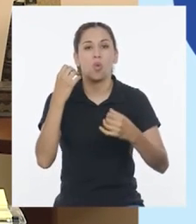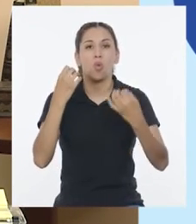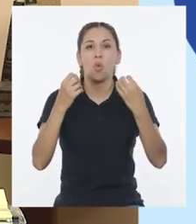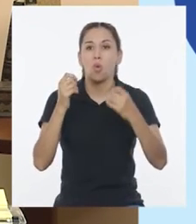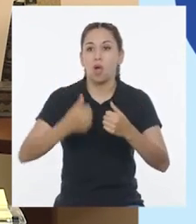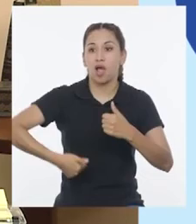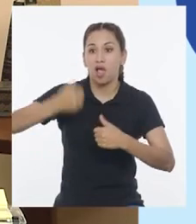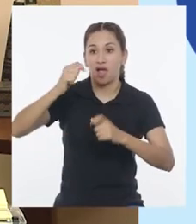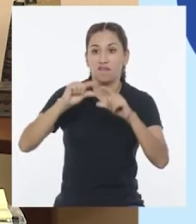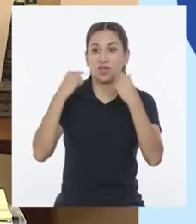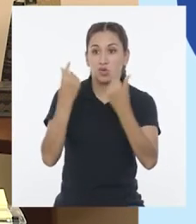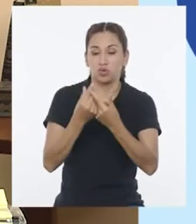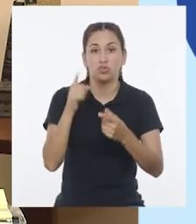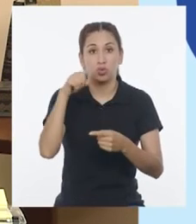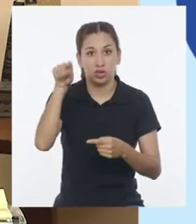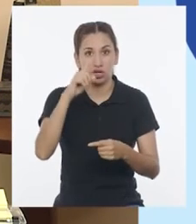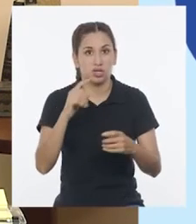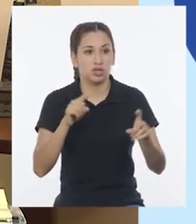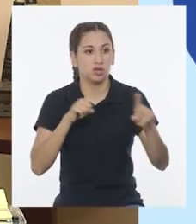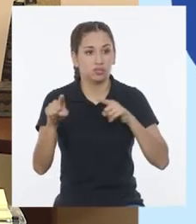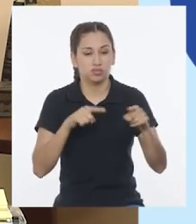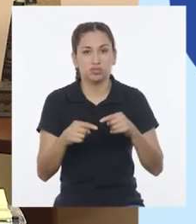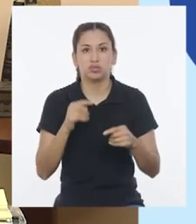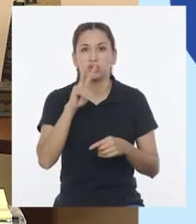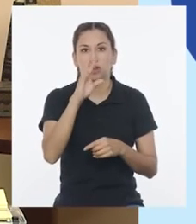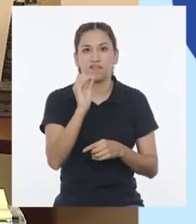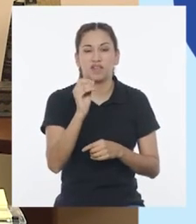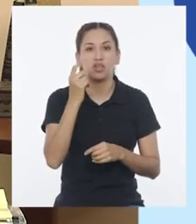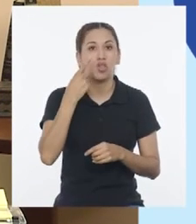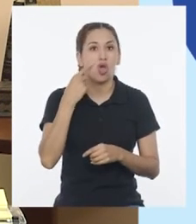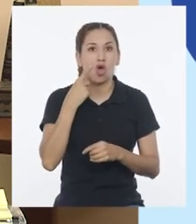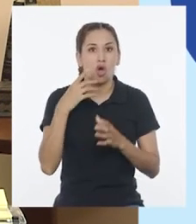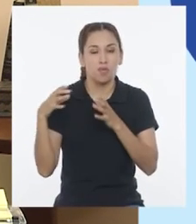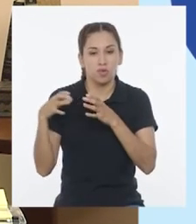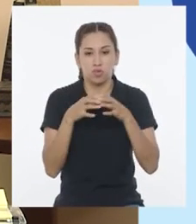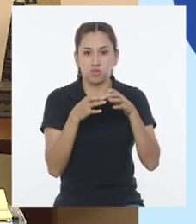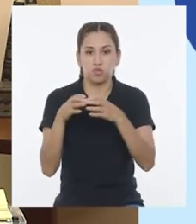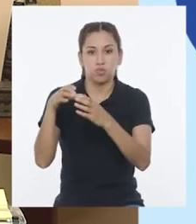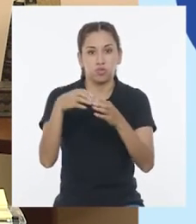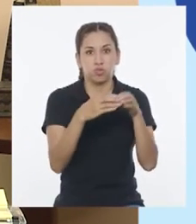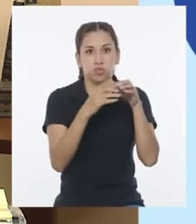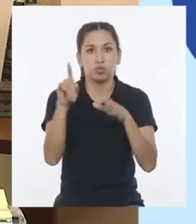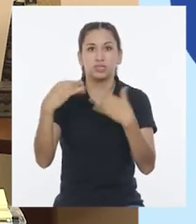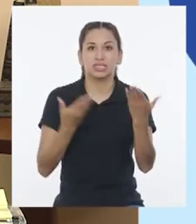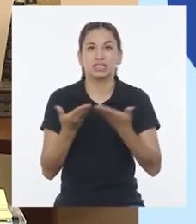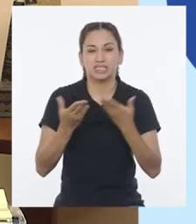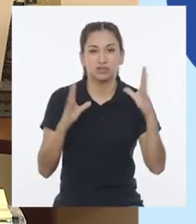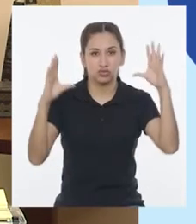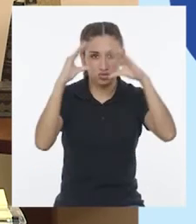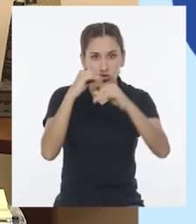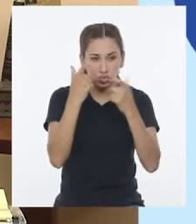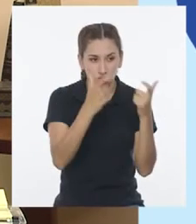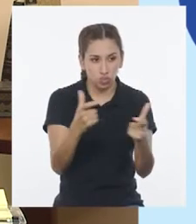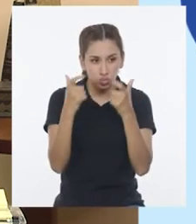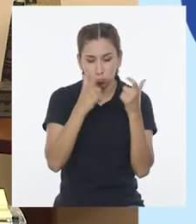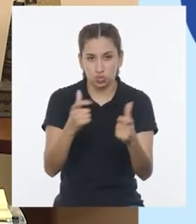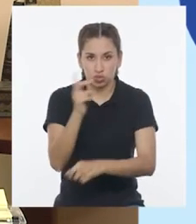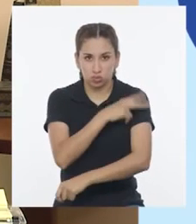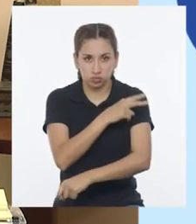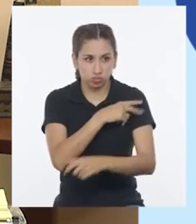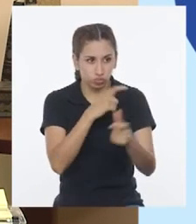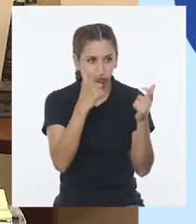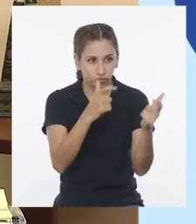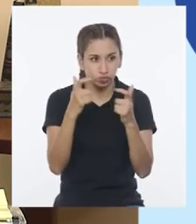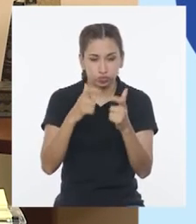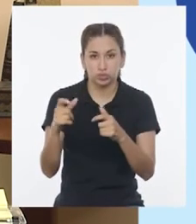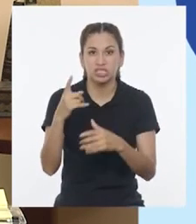designan jefes de grupo. Los jefes de grupo manejaban una patrulla de 20 hombres y ellos hacían servicios nocturnos.